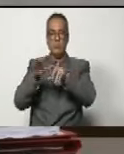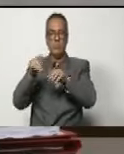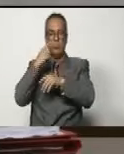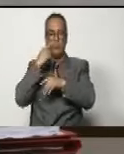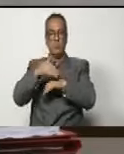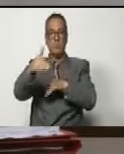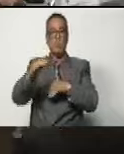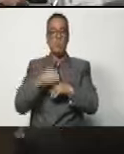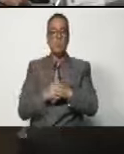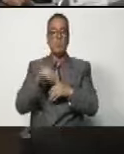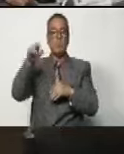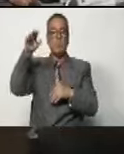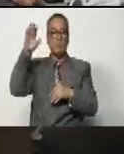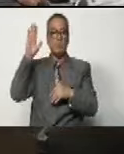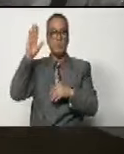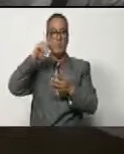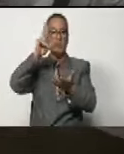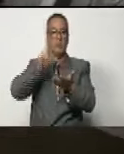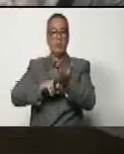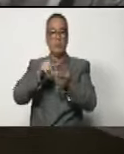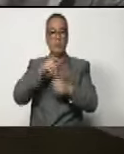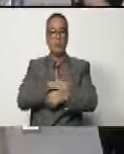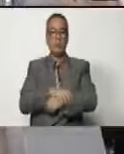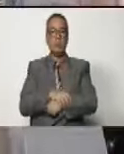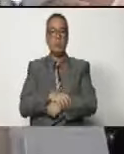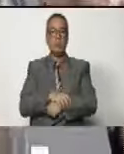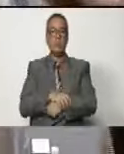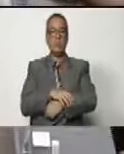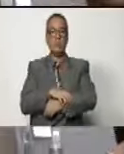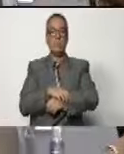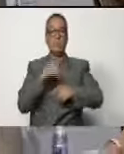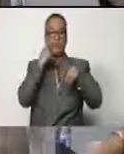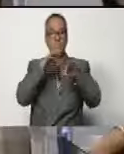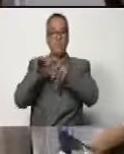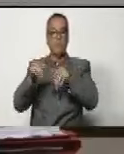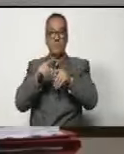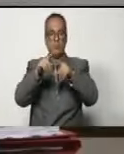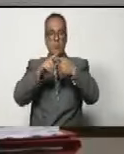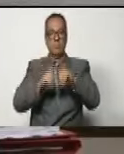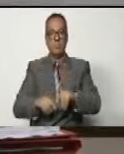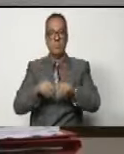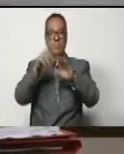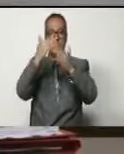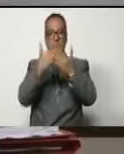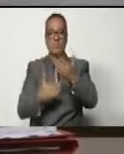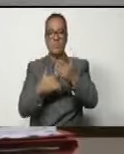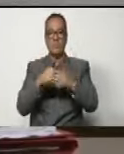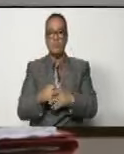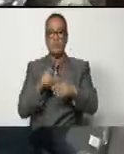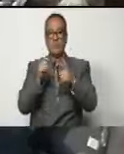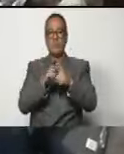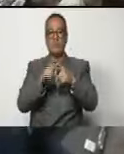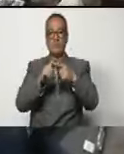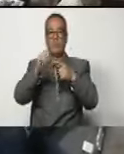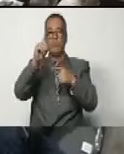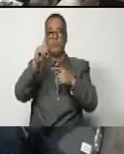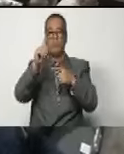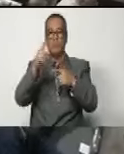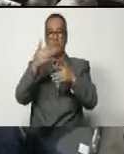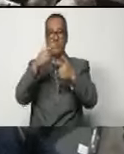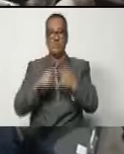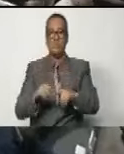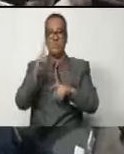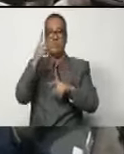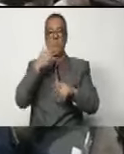manifestar con la señal de costumbre. Queda aprobada. Ciudadana secretaria, sírvanse de lectura a la cuenta. Punto número uno de la